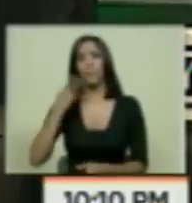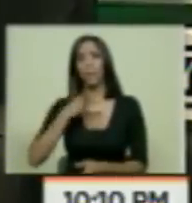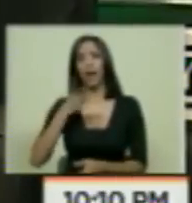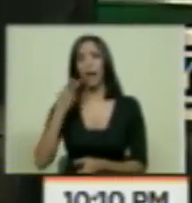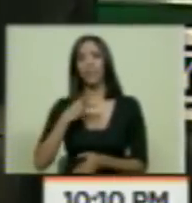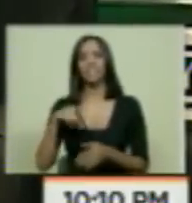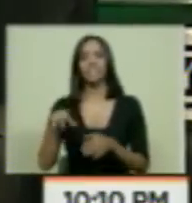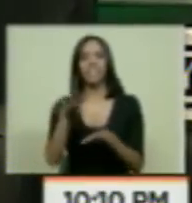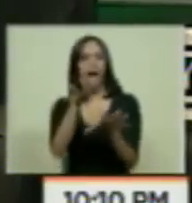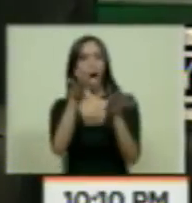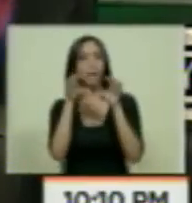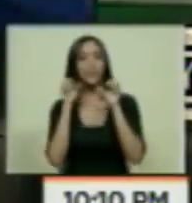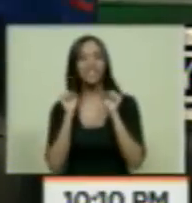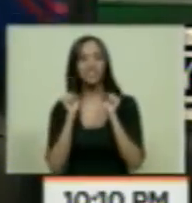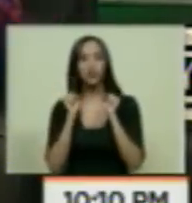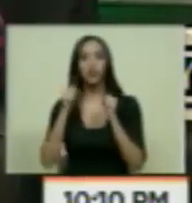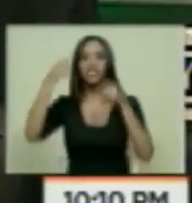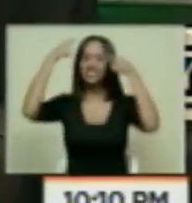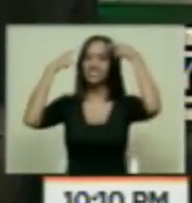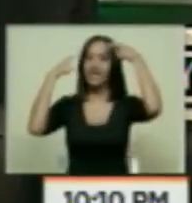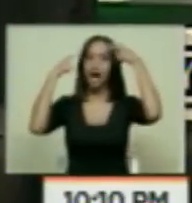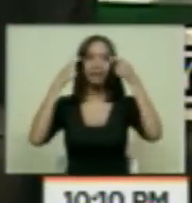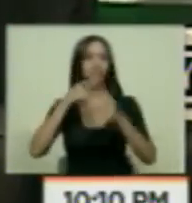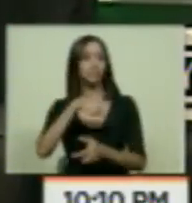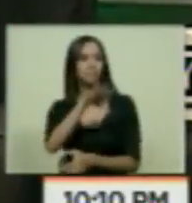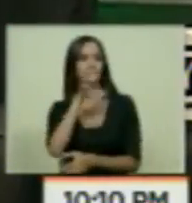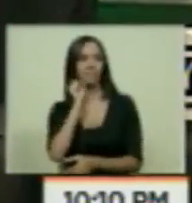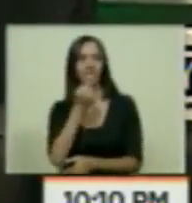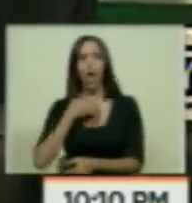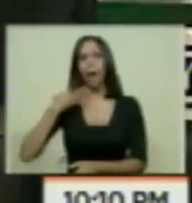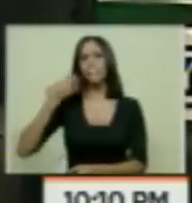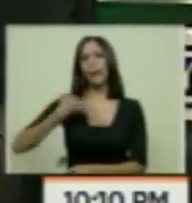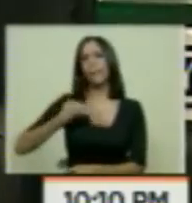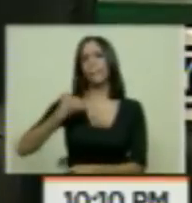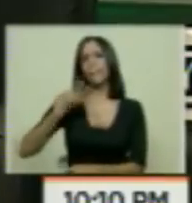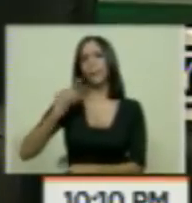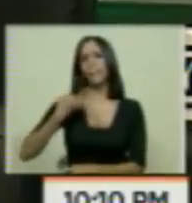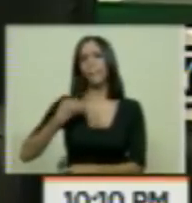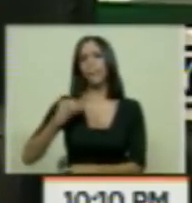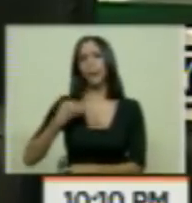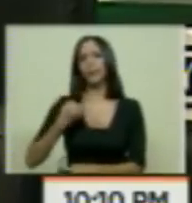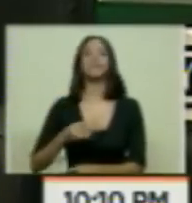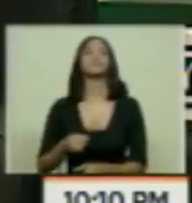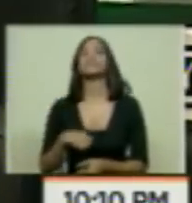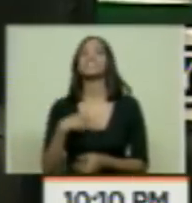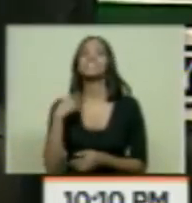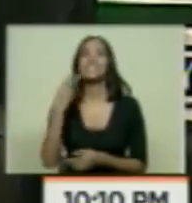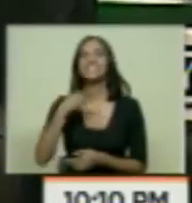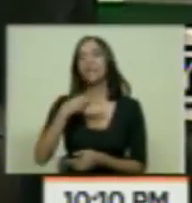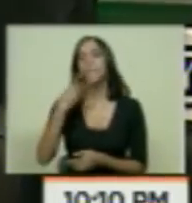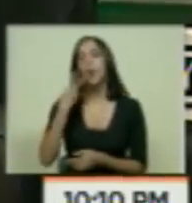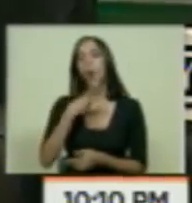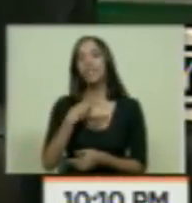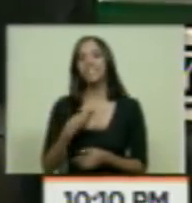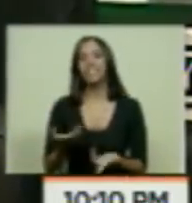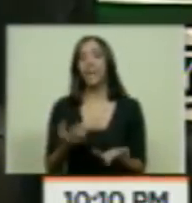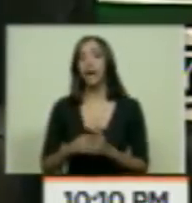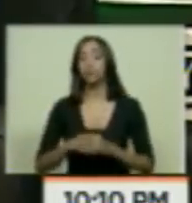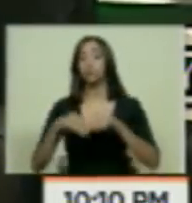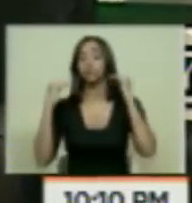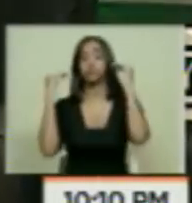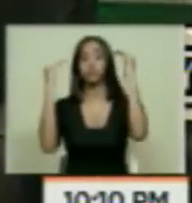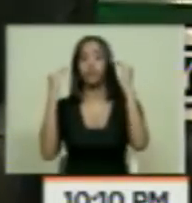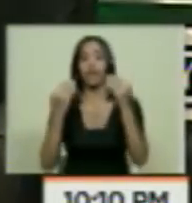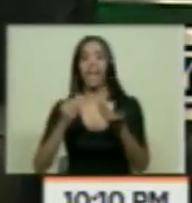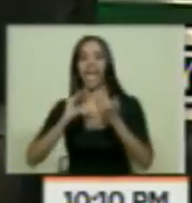de la fuente de Hugo Chávez y se expresó, se convirtió en un monstruo en buen término de la política, se convirtió en una referencia moral,